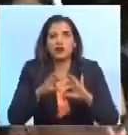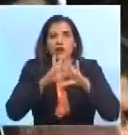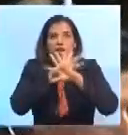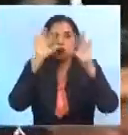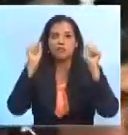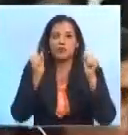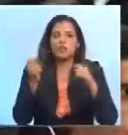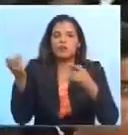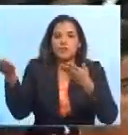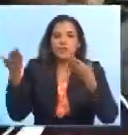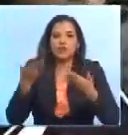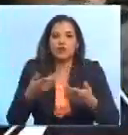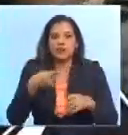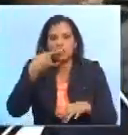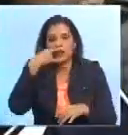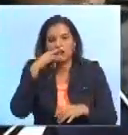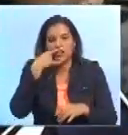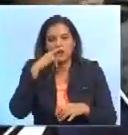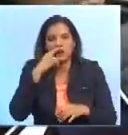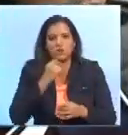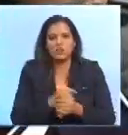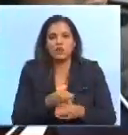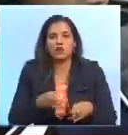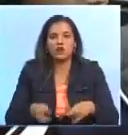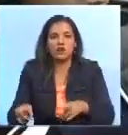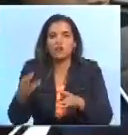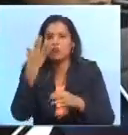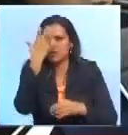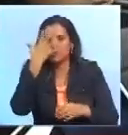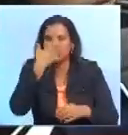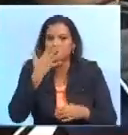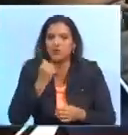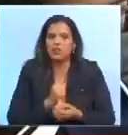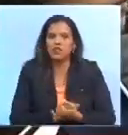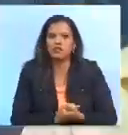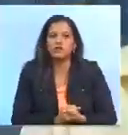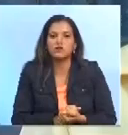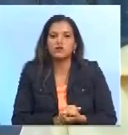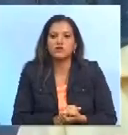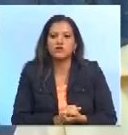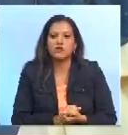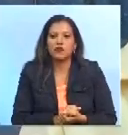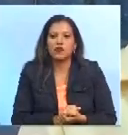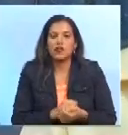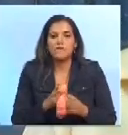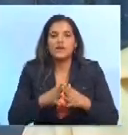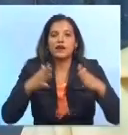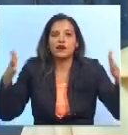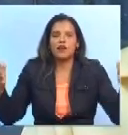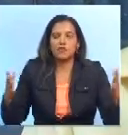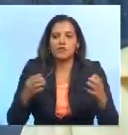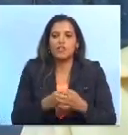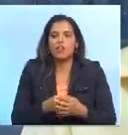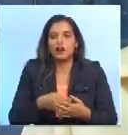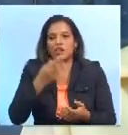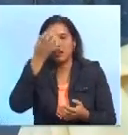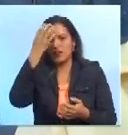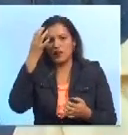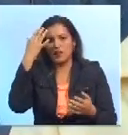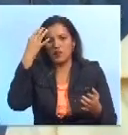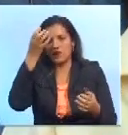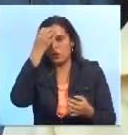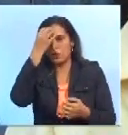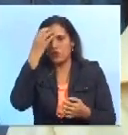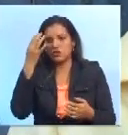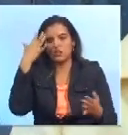mayor oportunidad de estudio, sobre todo a los niños de la ribera de Río Esmeraldas. Para ampliar la oferta educativa de los estudiantes